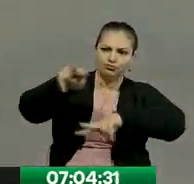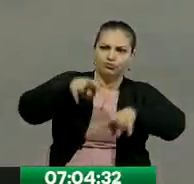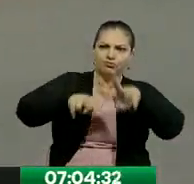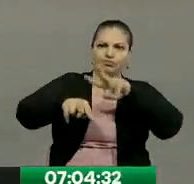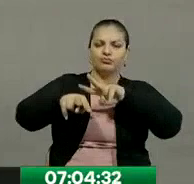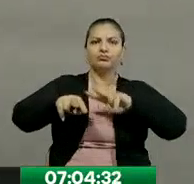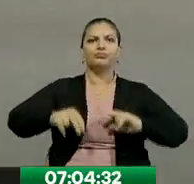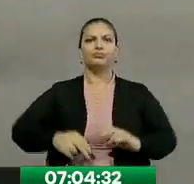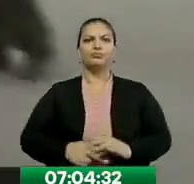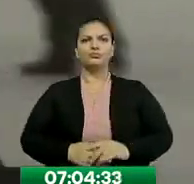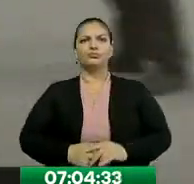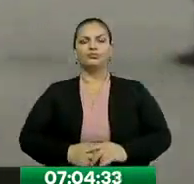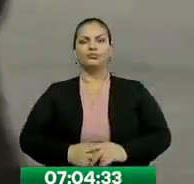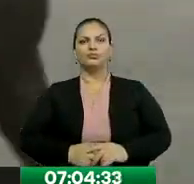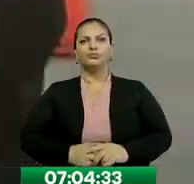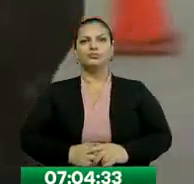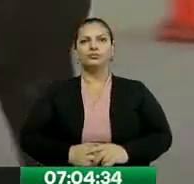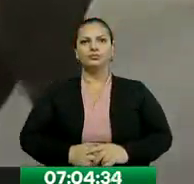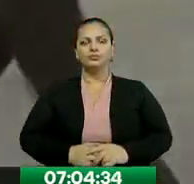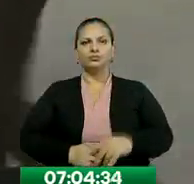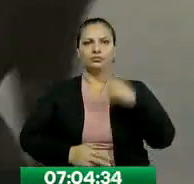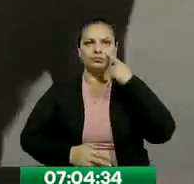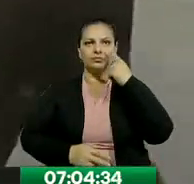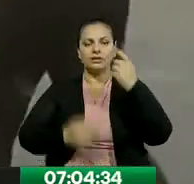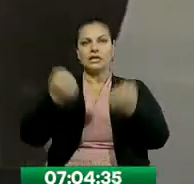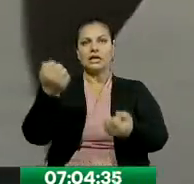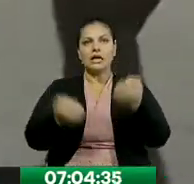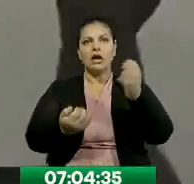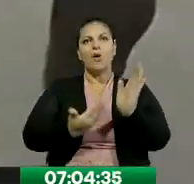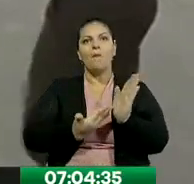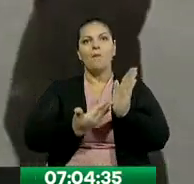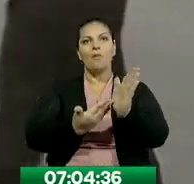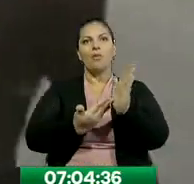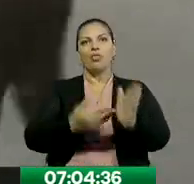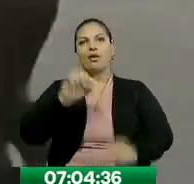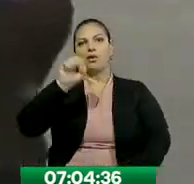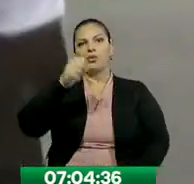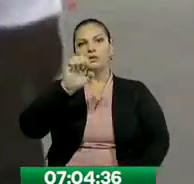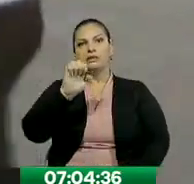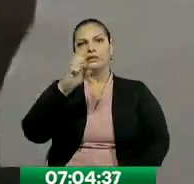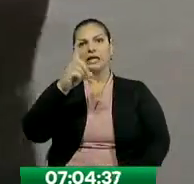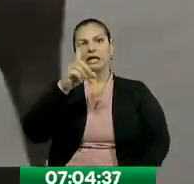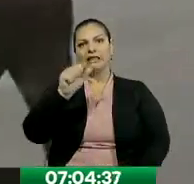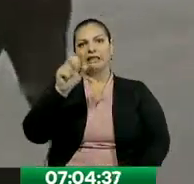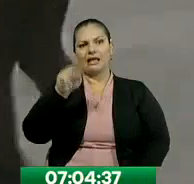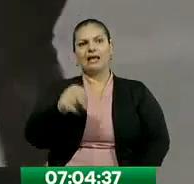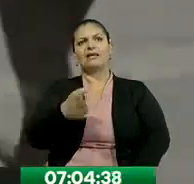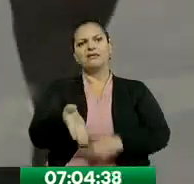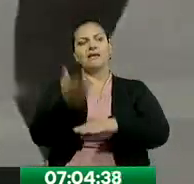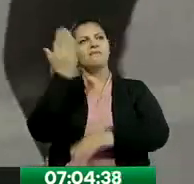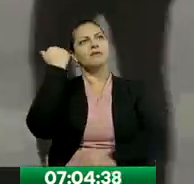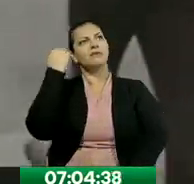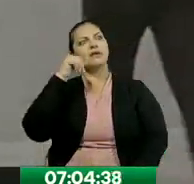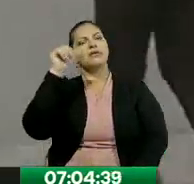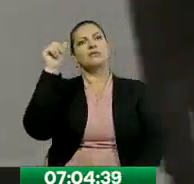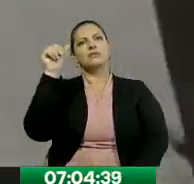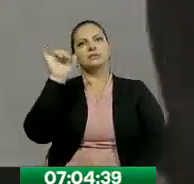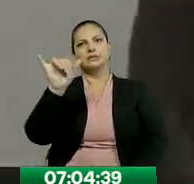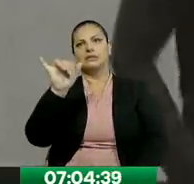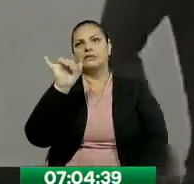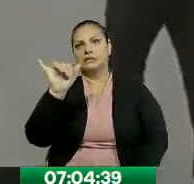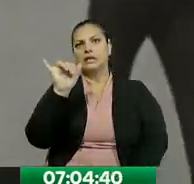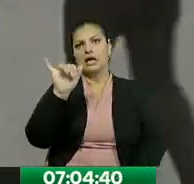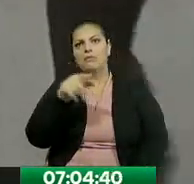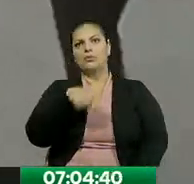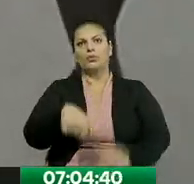El vehículo tipo sedán, un auto en el que se encontraban los tres fallecidos, estaba estacionado aquí junto al patrullero. Claro, obviamente, el